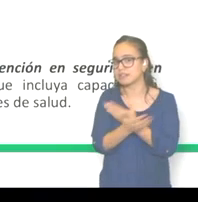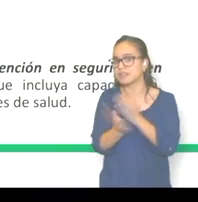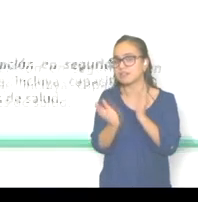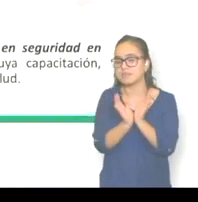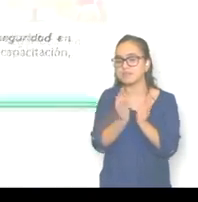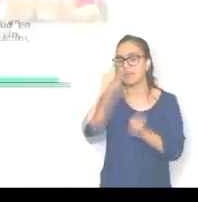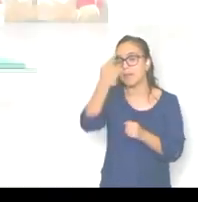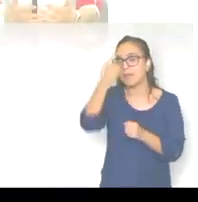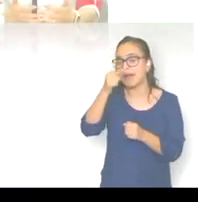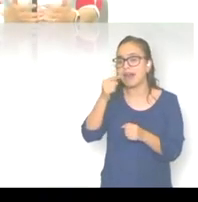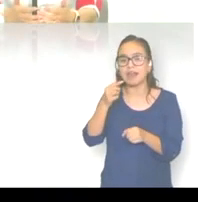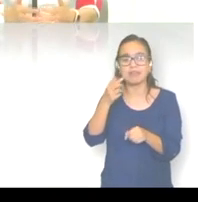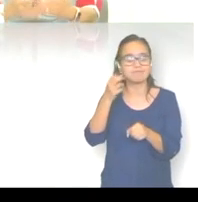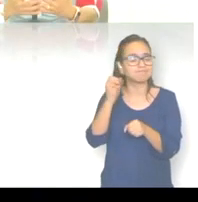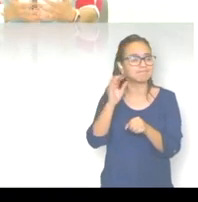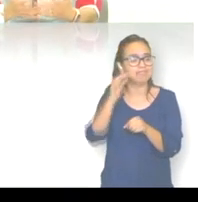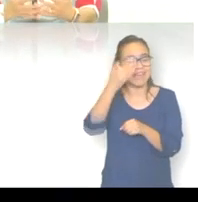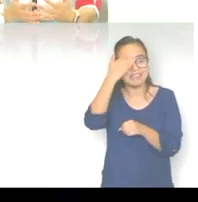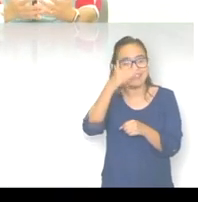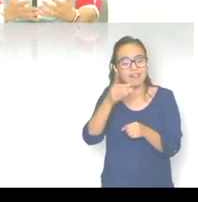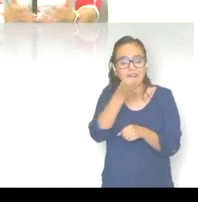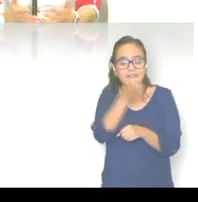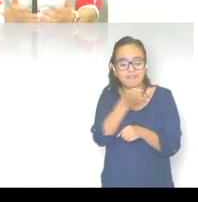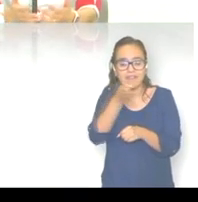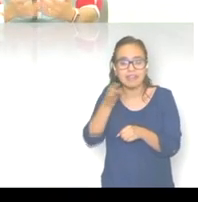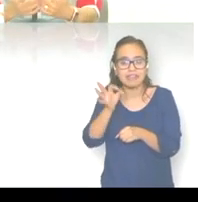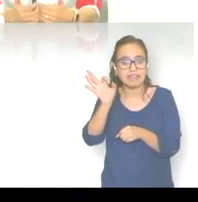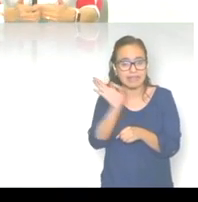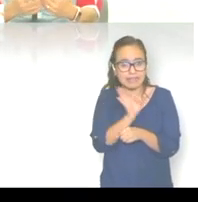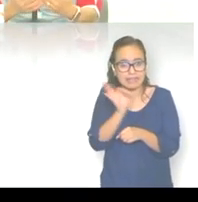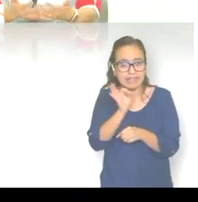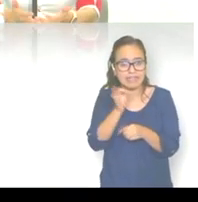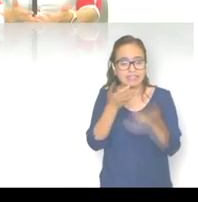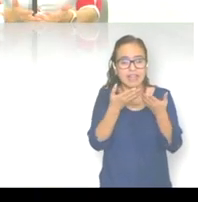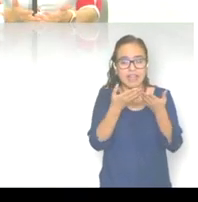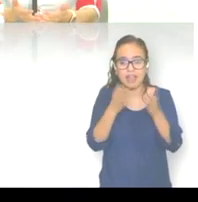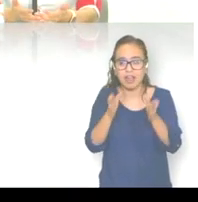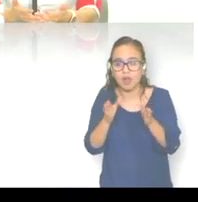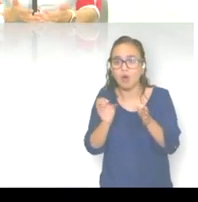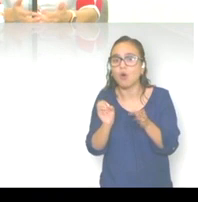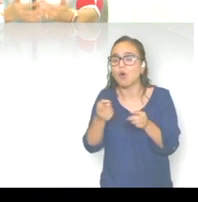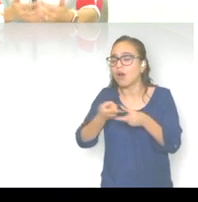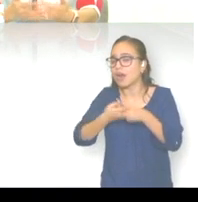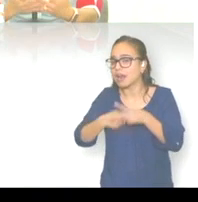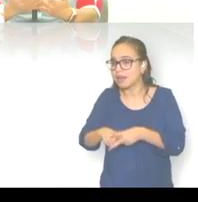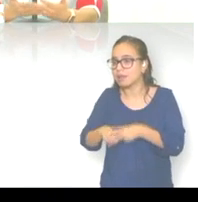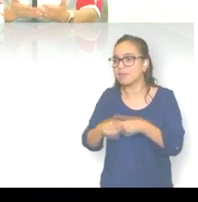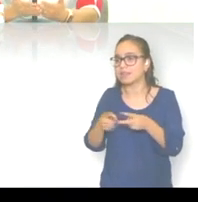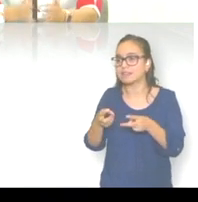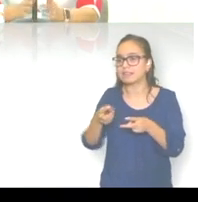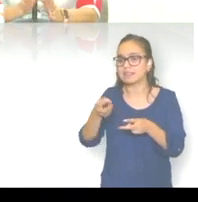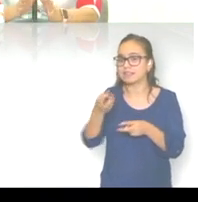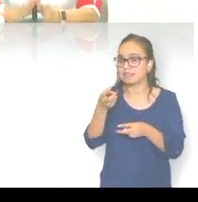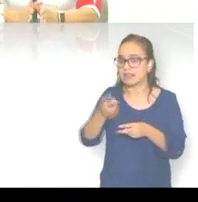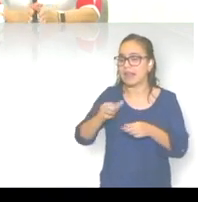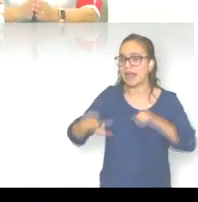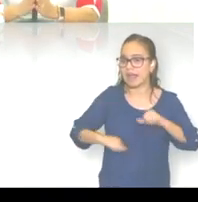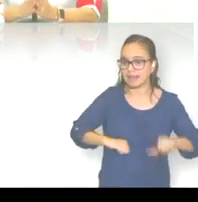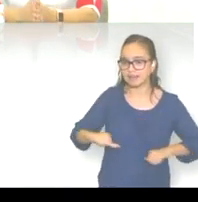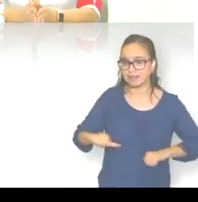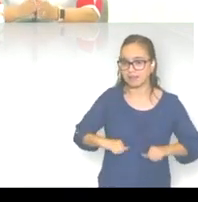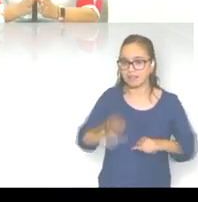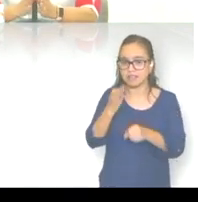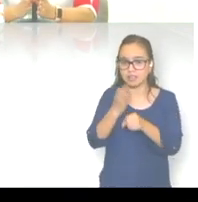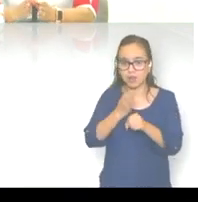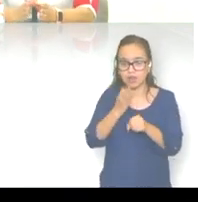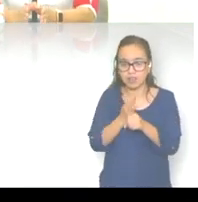ubicar las fechas de probabilidad de apertura o de arranque de estas actividades que hasta el